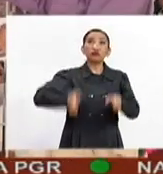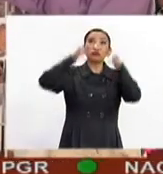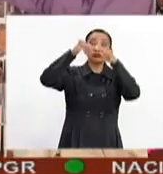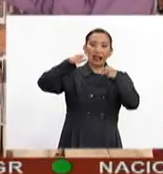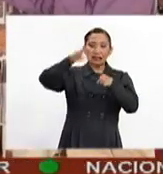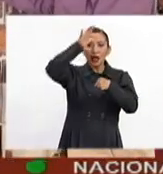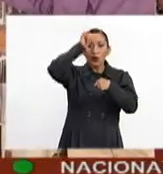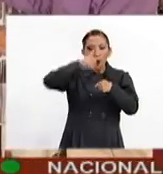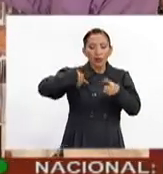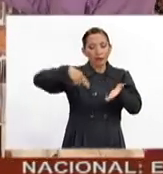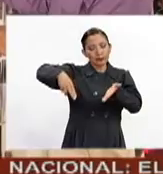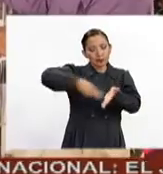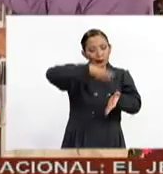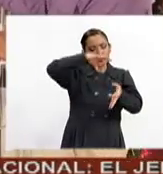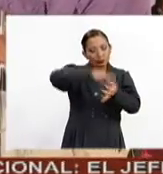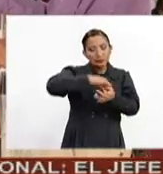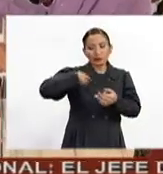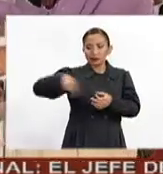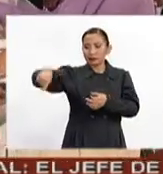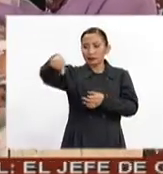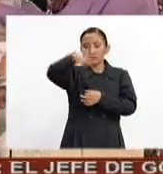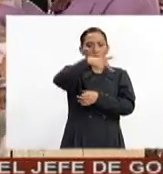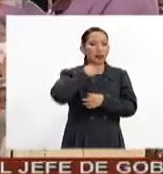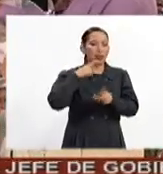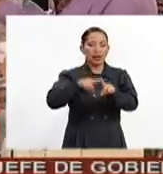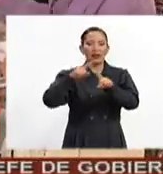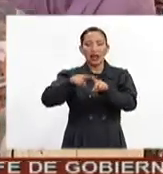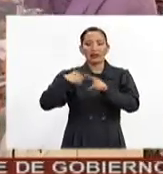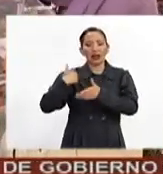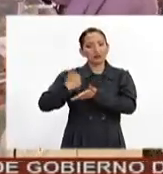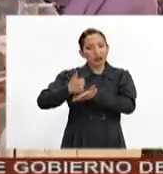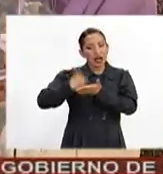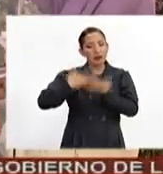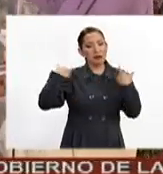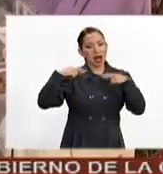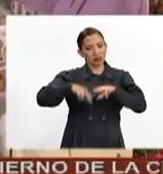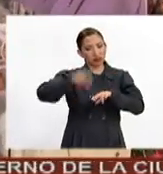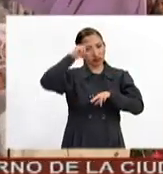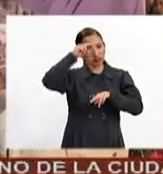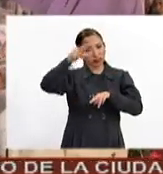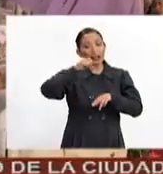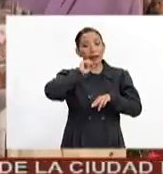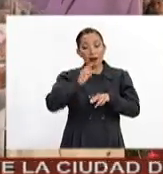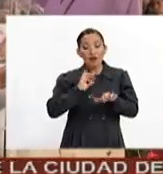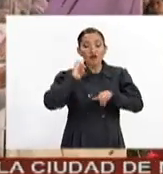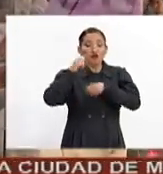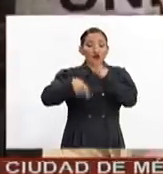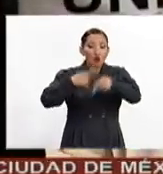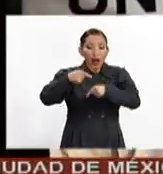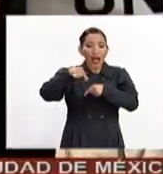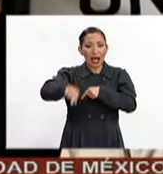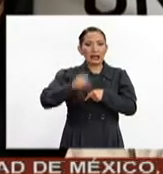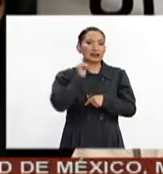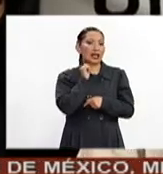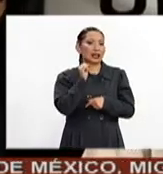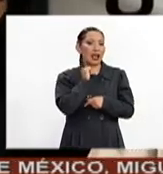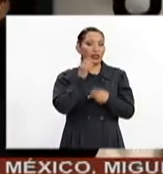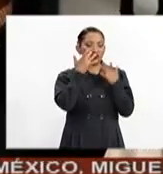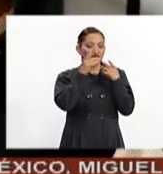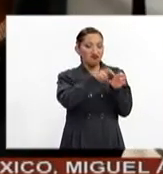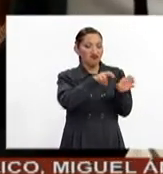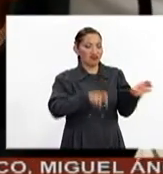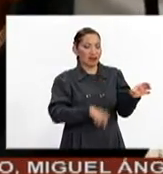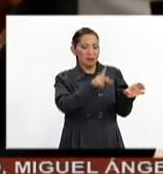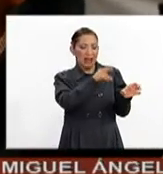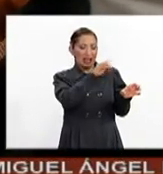Este acuerdo fue suscrito por actores políticos, activistas e intelectuales. Además, contó con la presencia de los senadores que renunciaron a